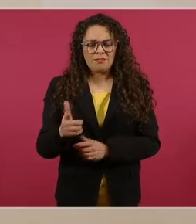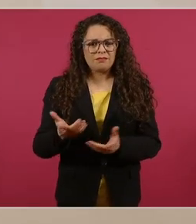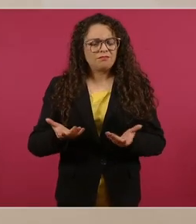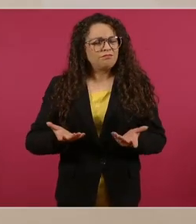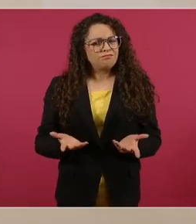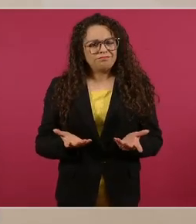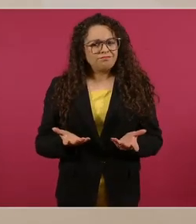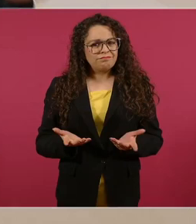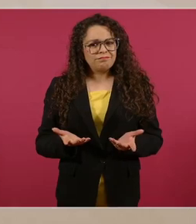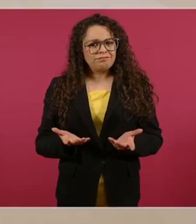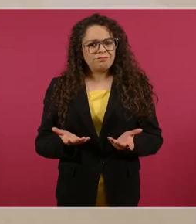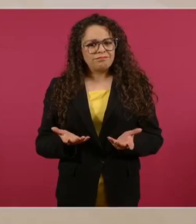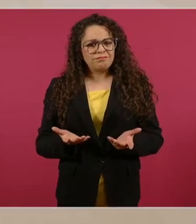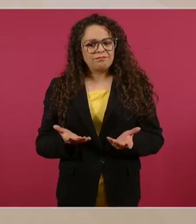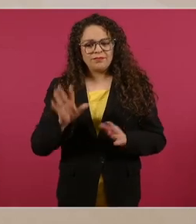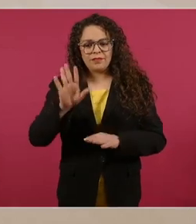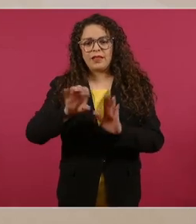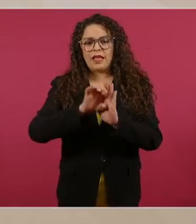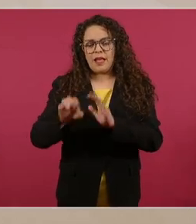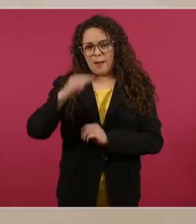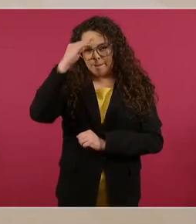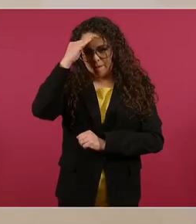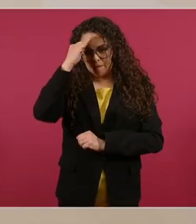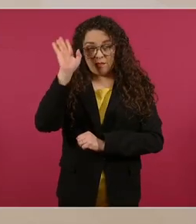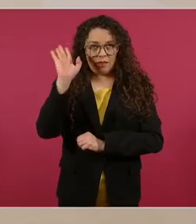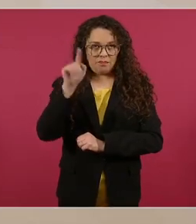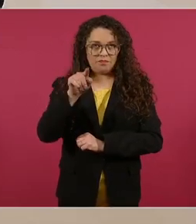Es como si nosotros aquí